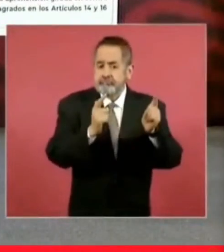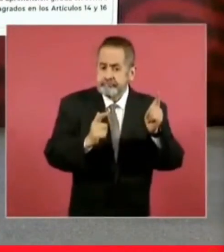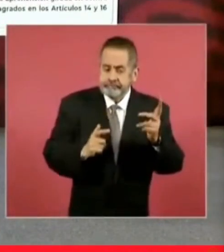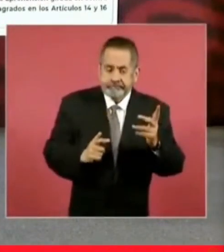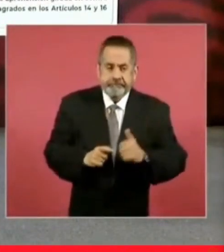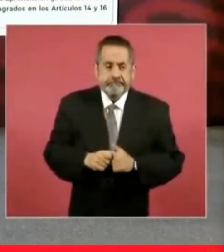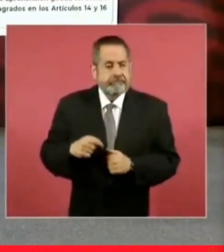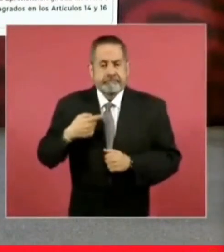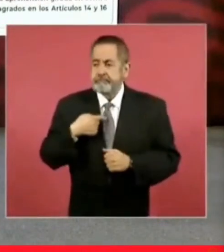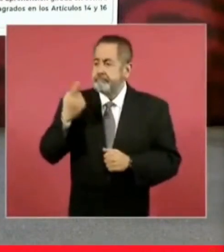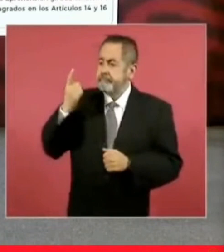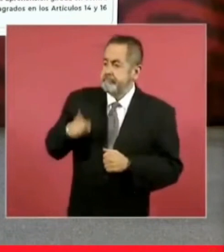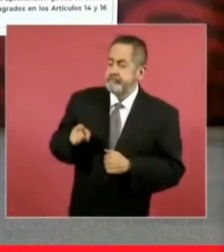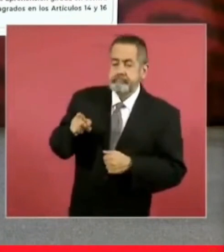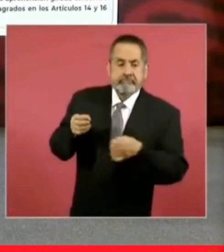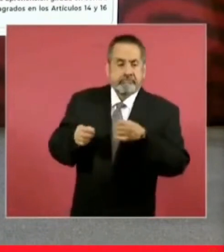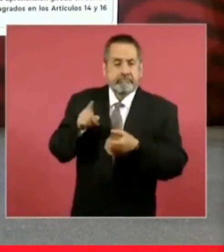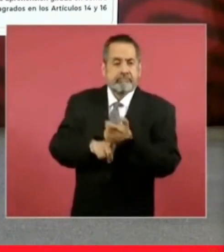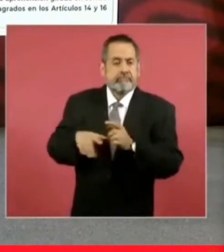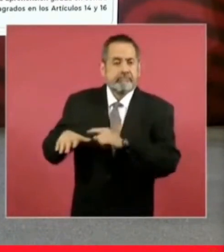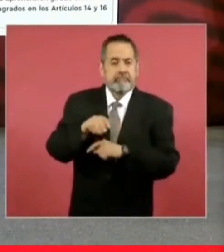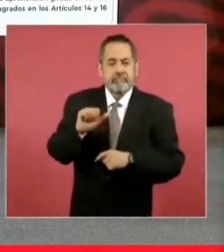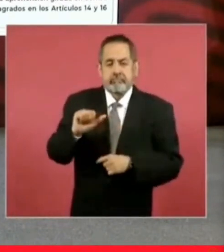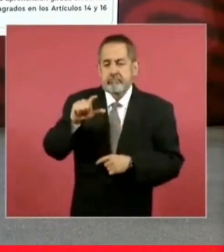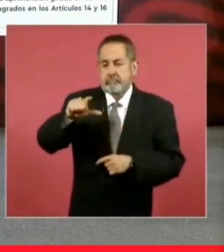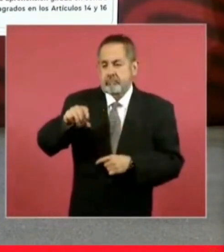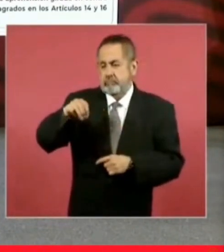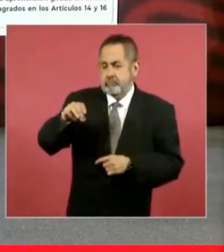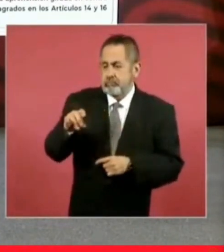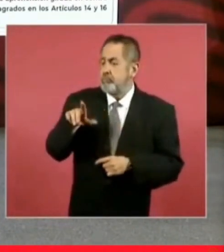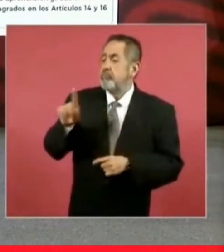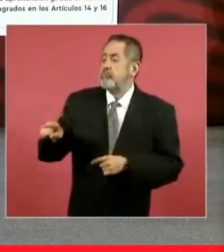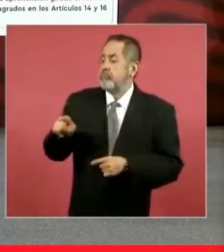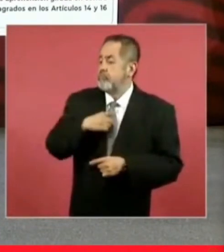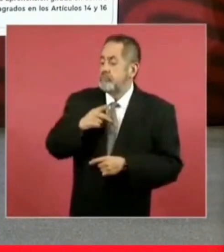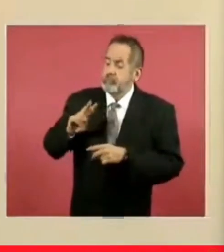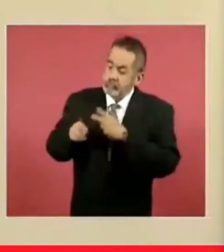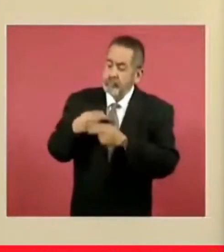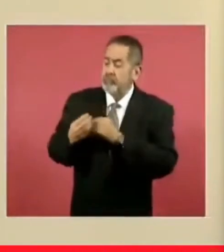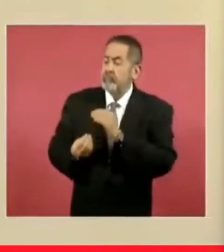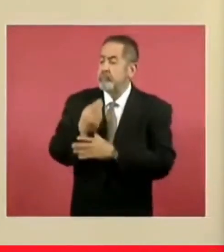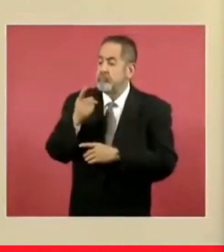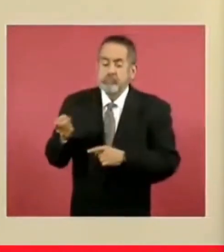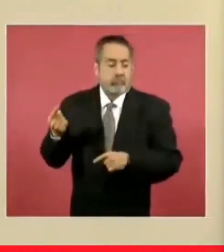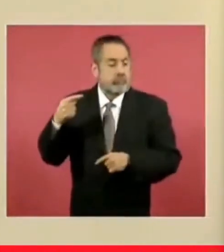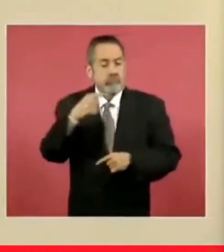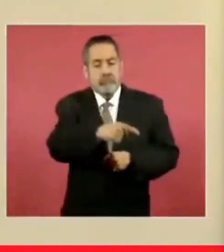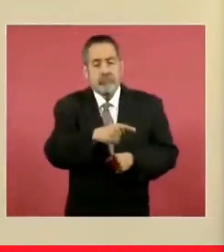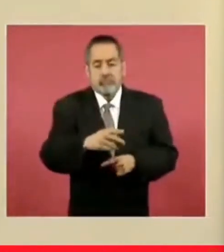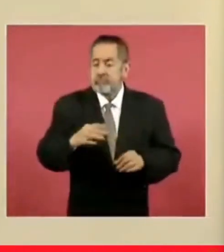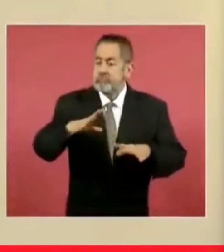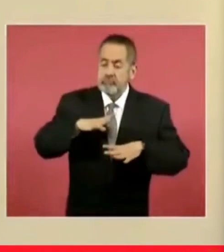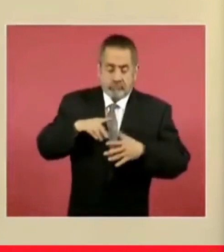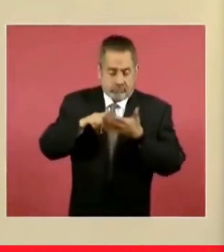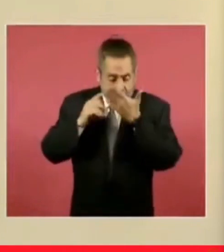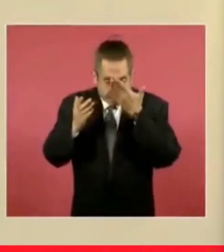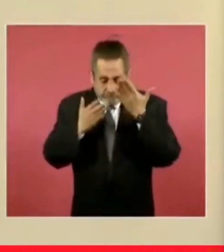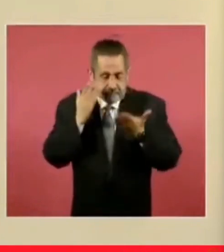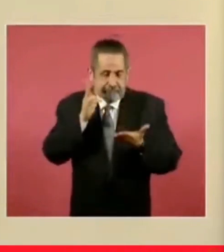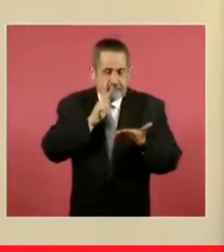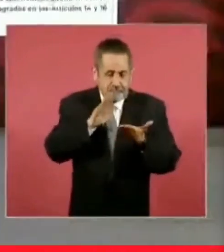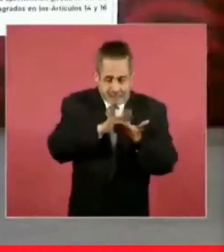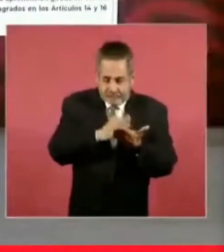ordenó al juez de control de Almoloya de Juárez que dicte una nueva resolución en la que establezca que no existen datos que acrediten su